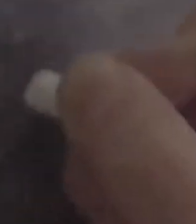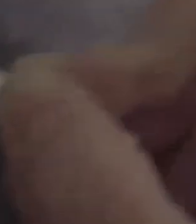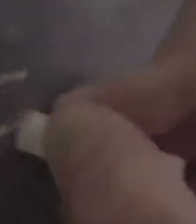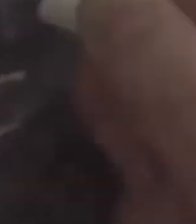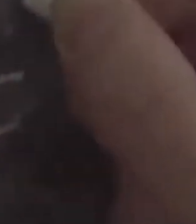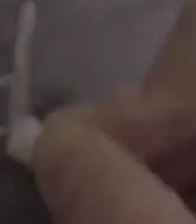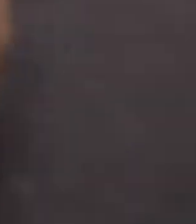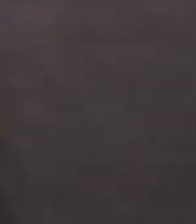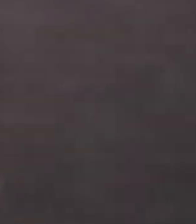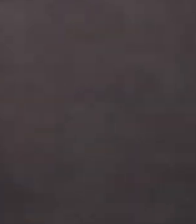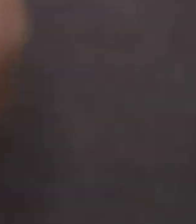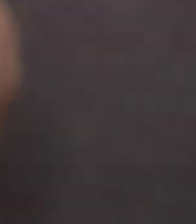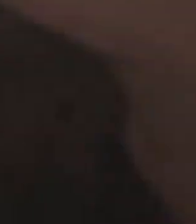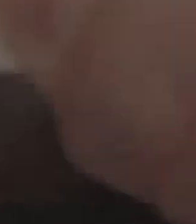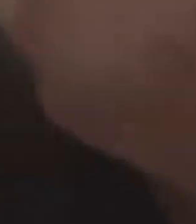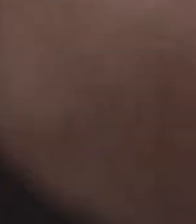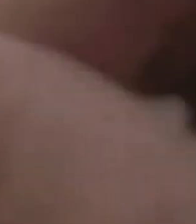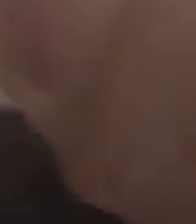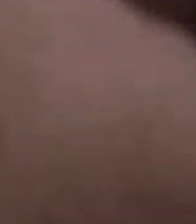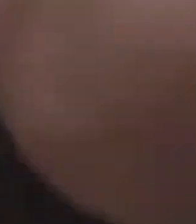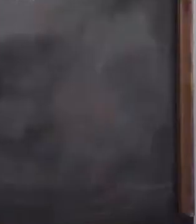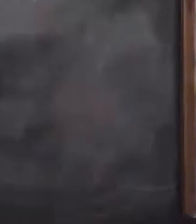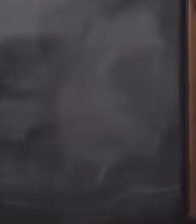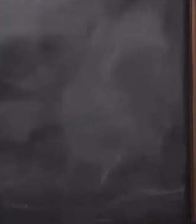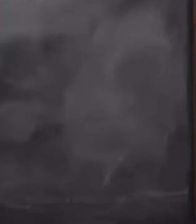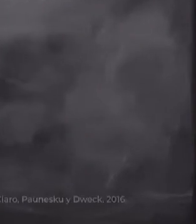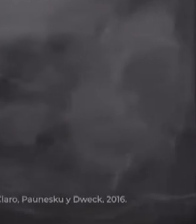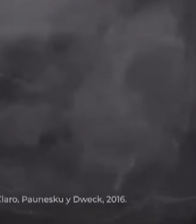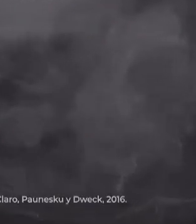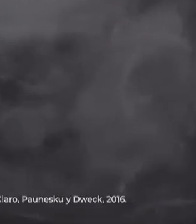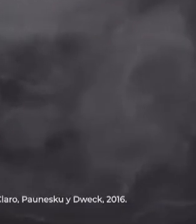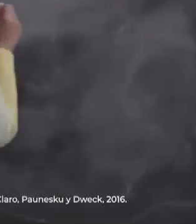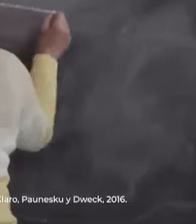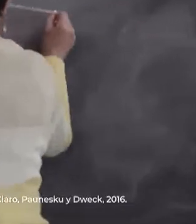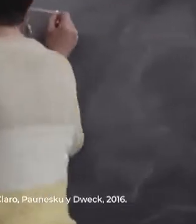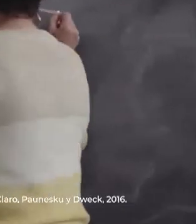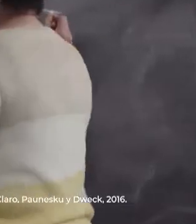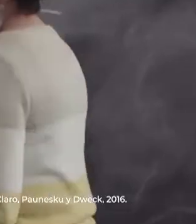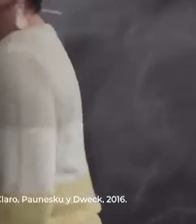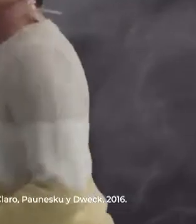En Chile, 6 de cada 10 estudiantes de las familias de más bajos ingresos